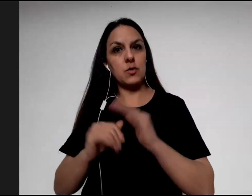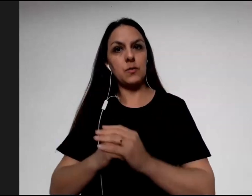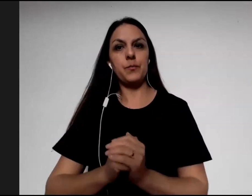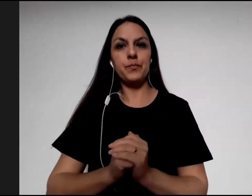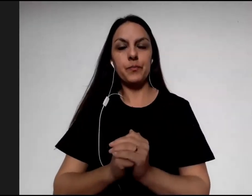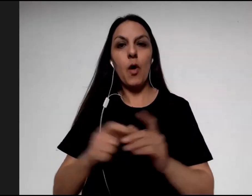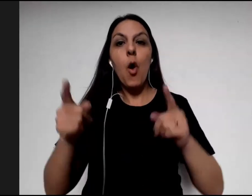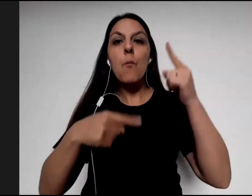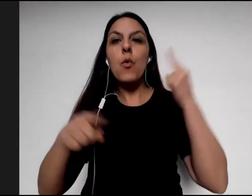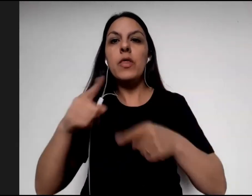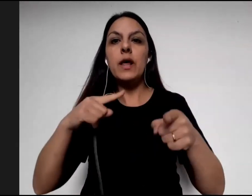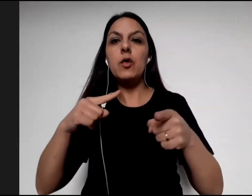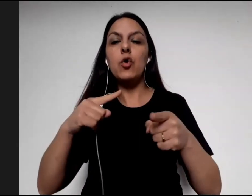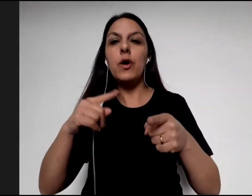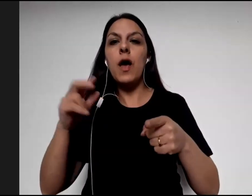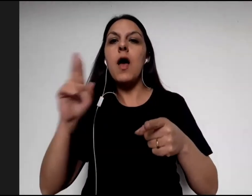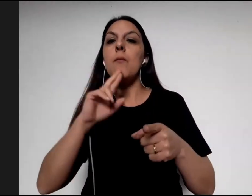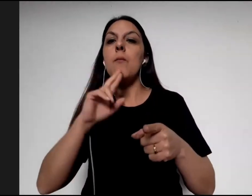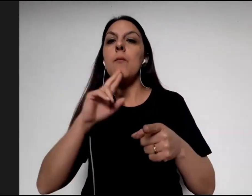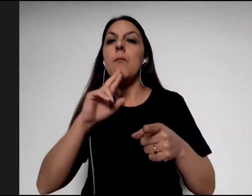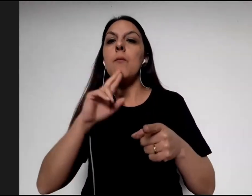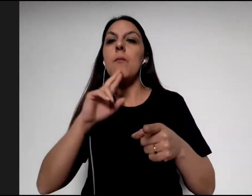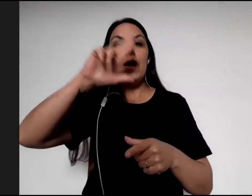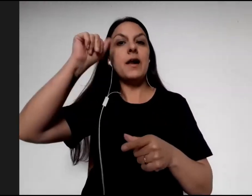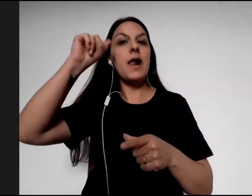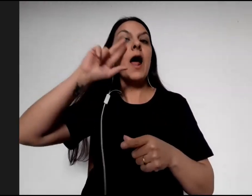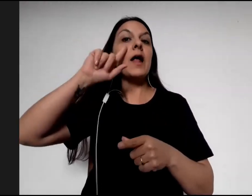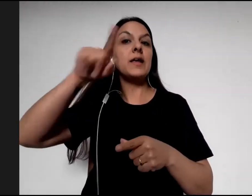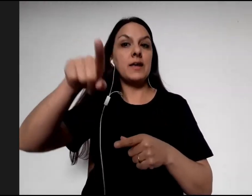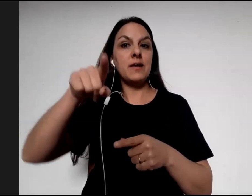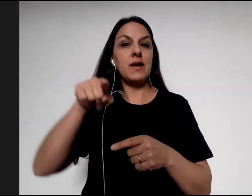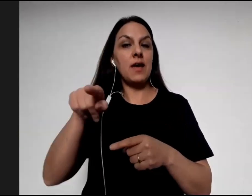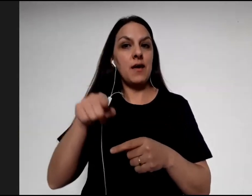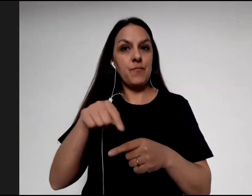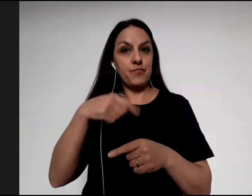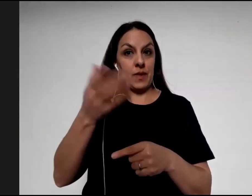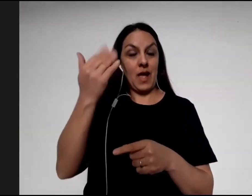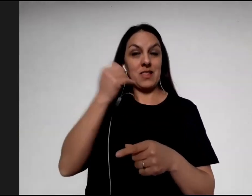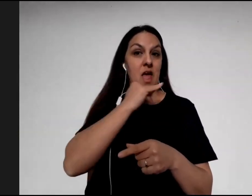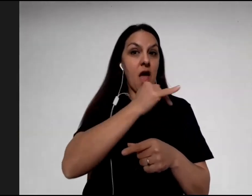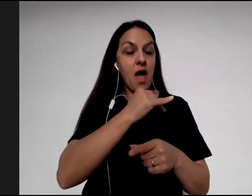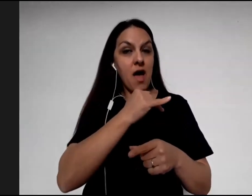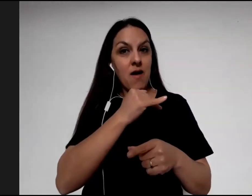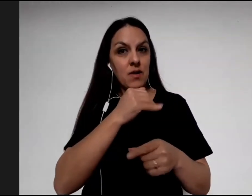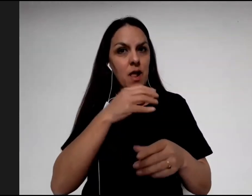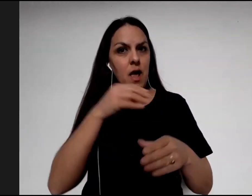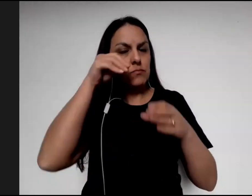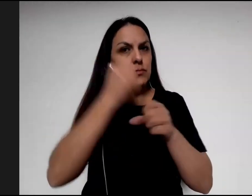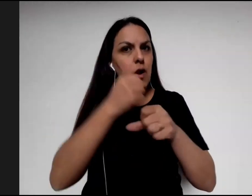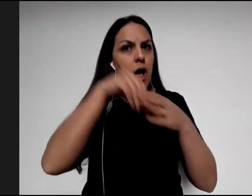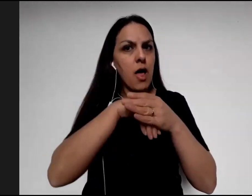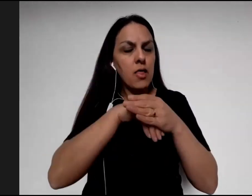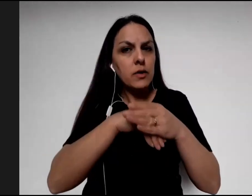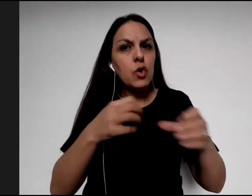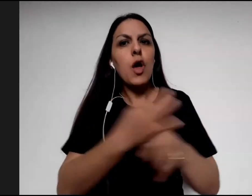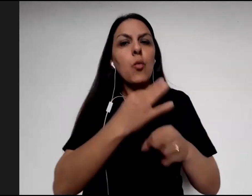de Ferrari, la disertante, pertenece y representa al Colegio de Abogados de San Martín, al cual tenemos el gusto también